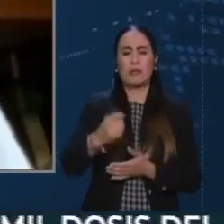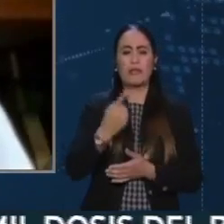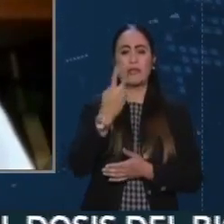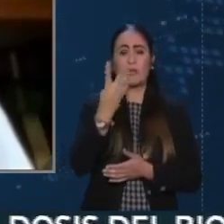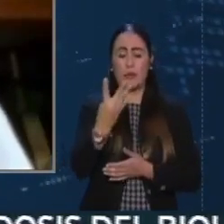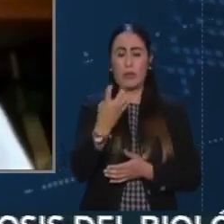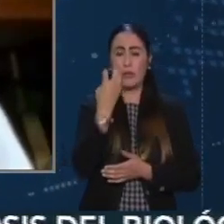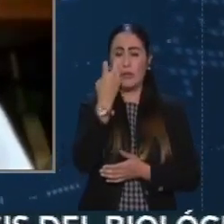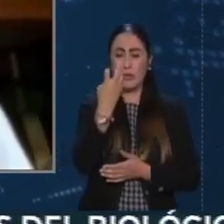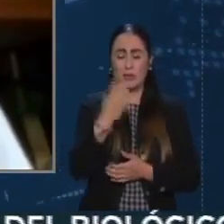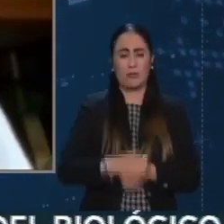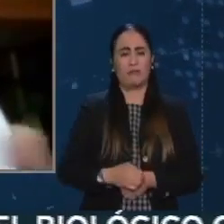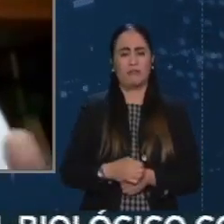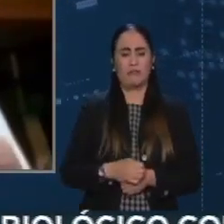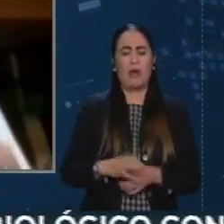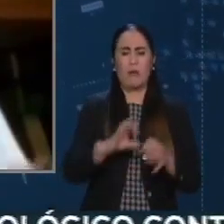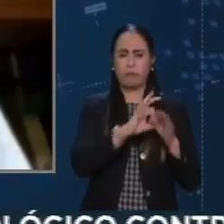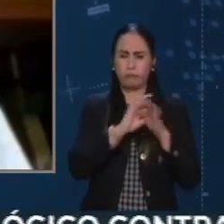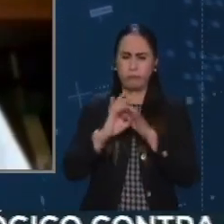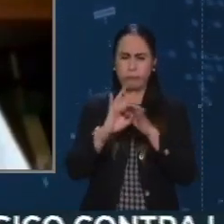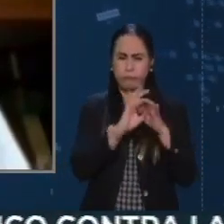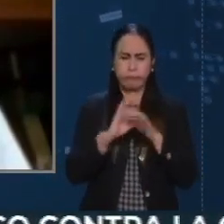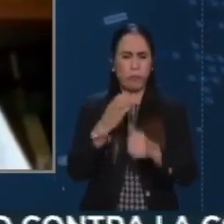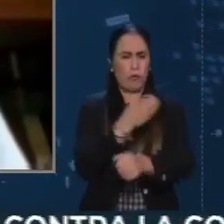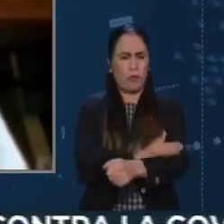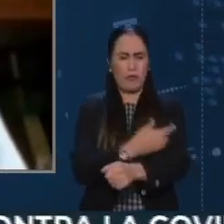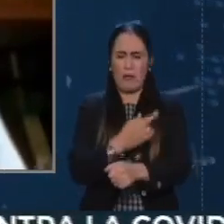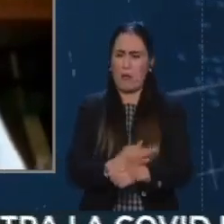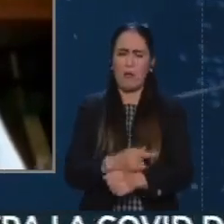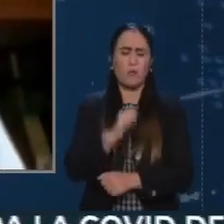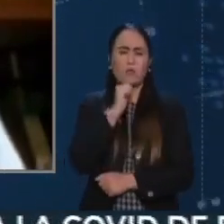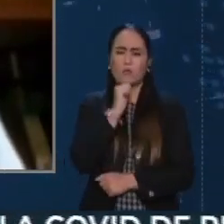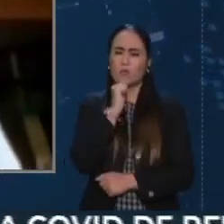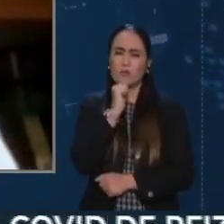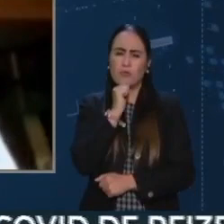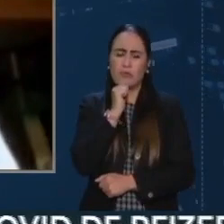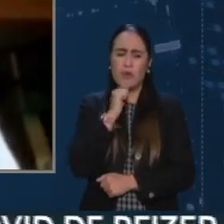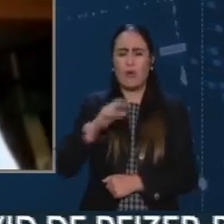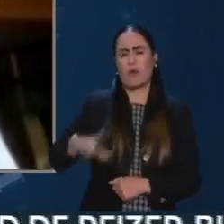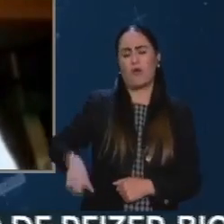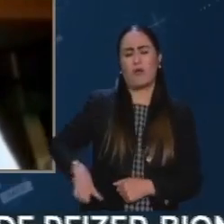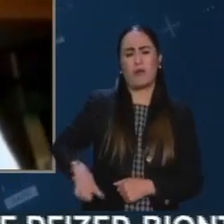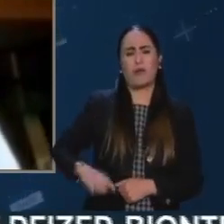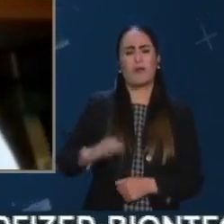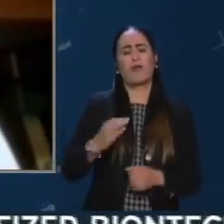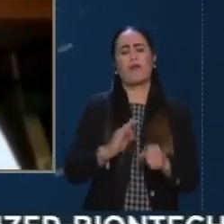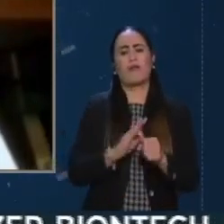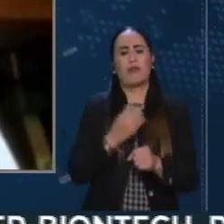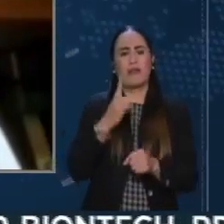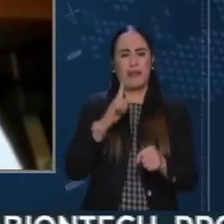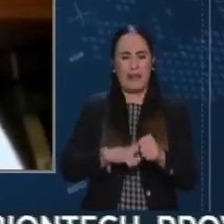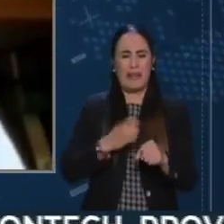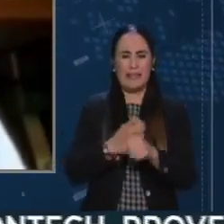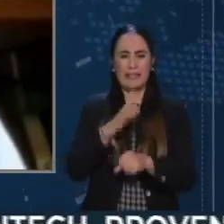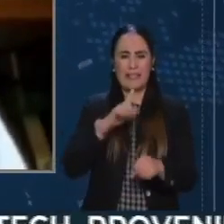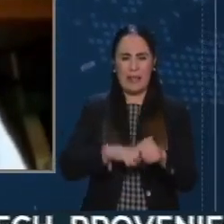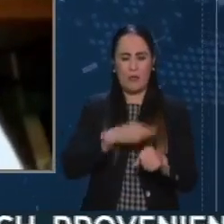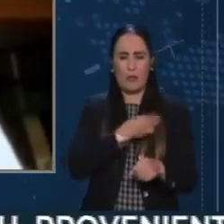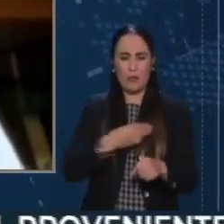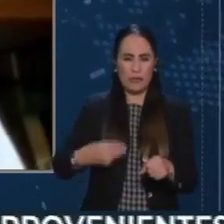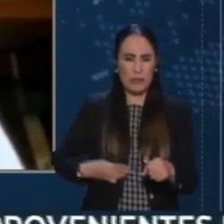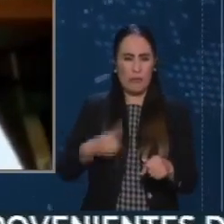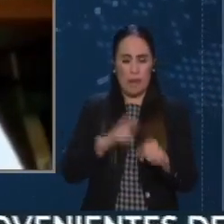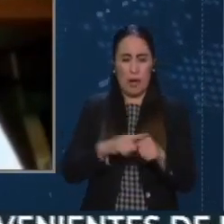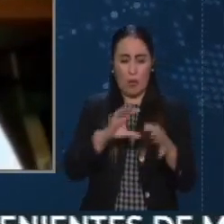Por eso no se da la coordinación, por eso no hay la concordia suficiente para que gobierno federal, estatal y municipales trabajen juntos en favor